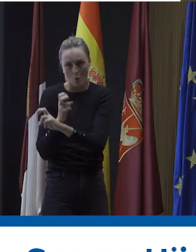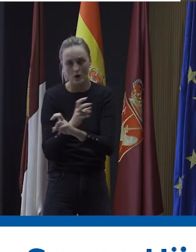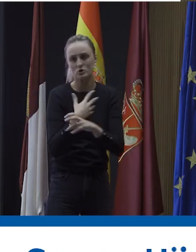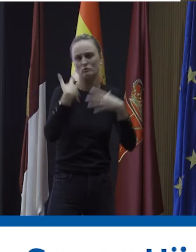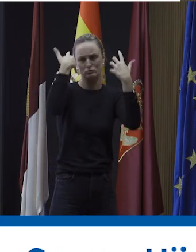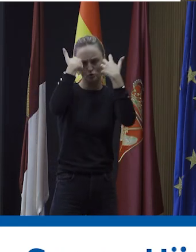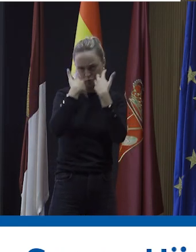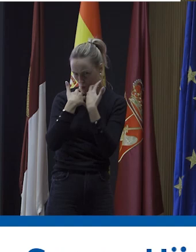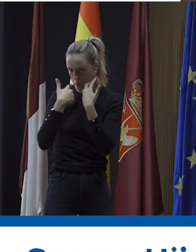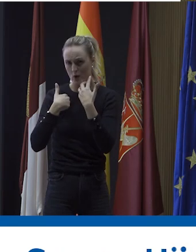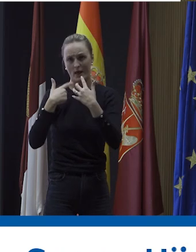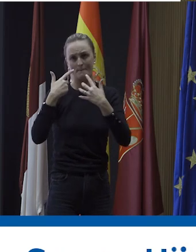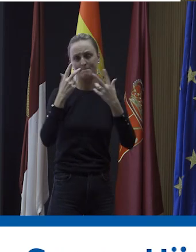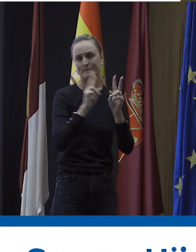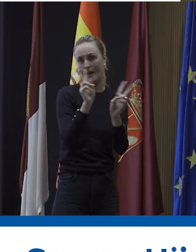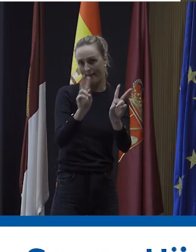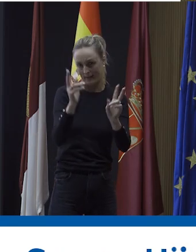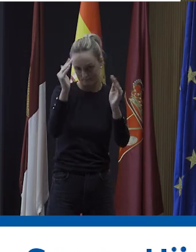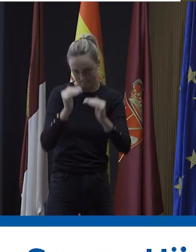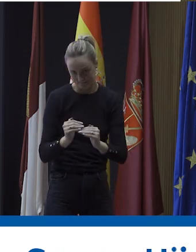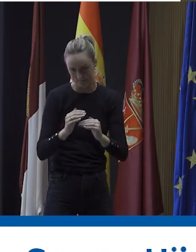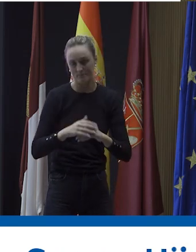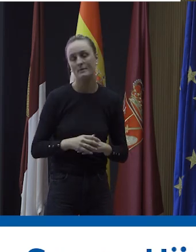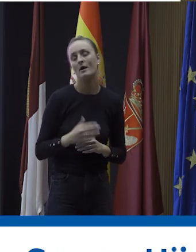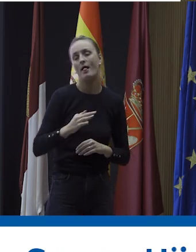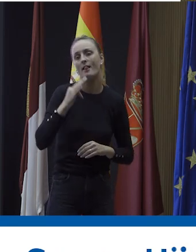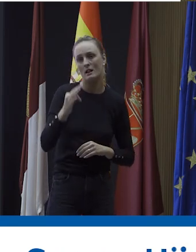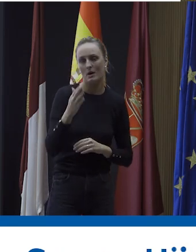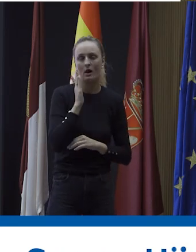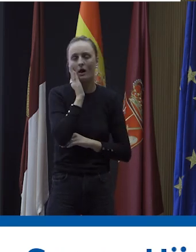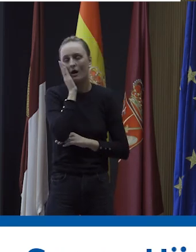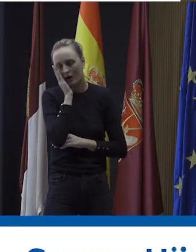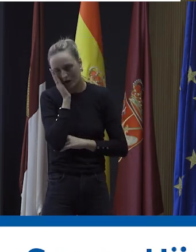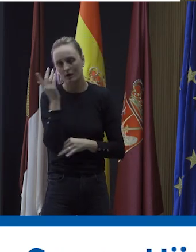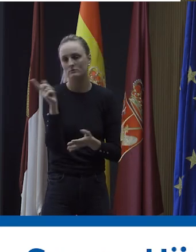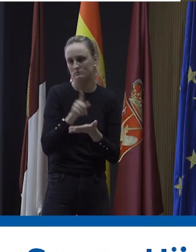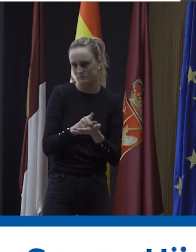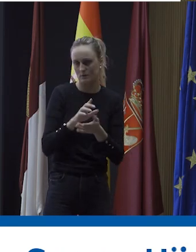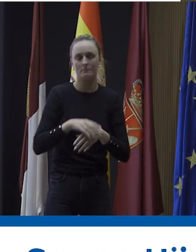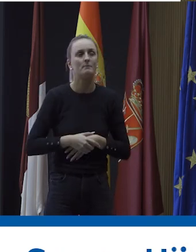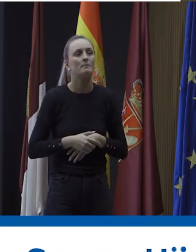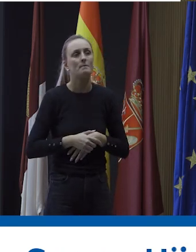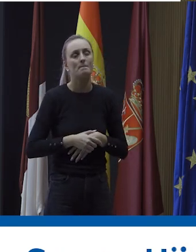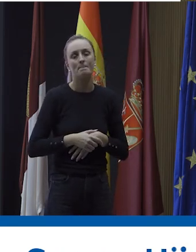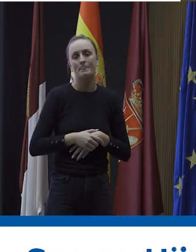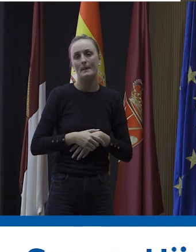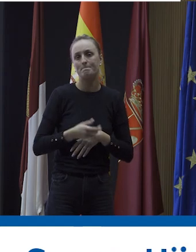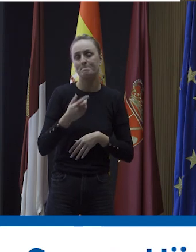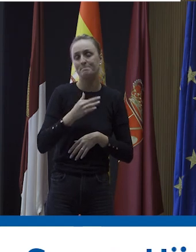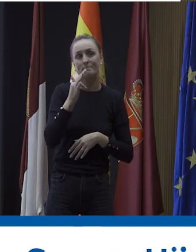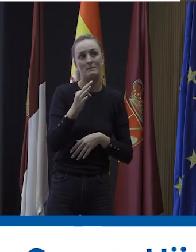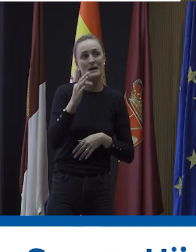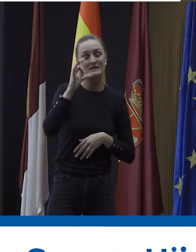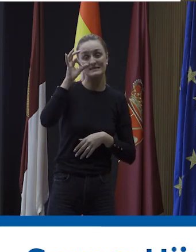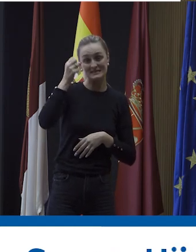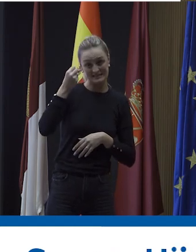sudores, disminución de la energía, anemias, aumento de la somnolencia, alteraciones del sueño y la sarcopenia, es decir,